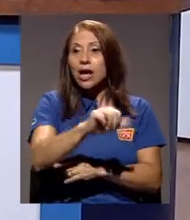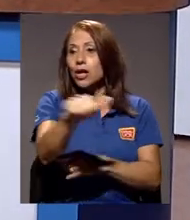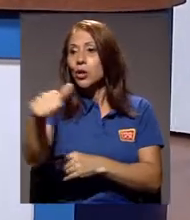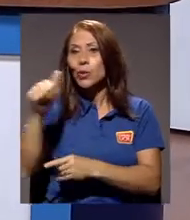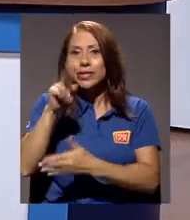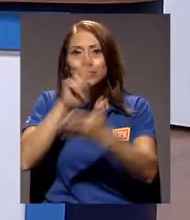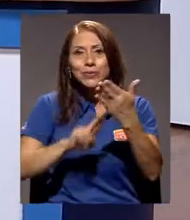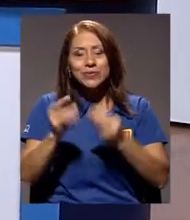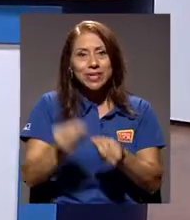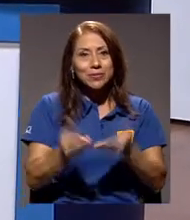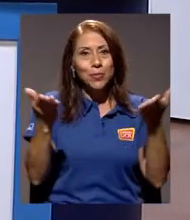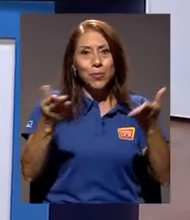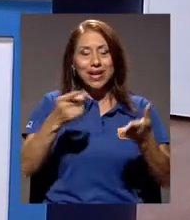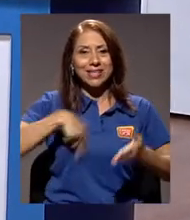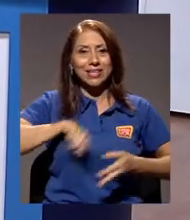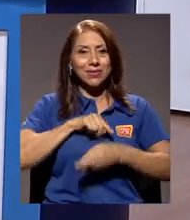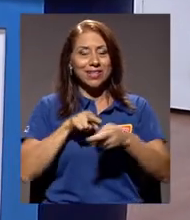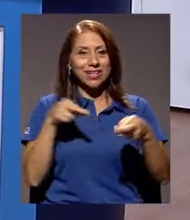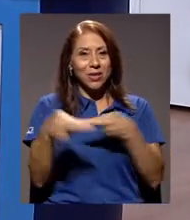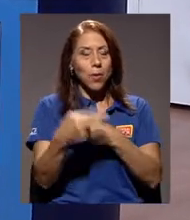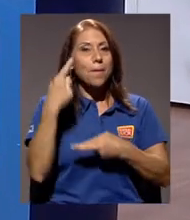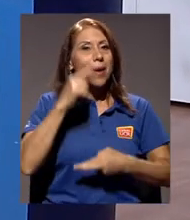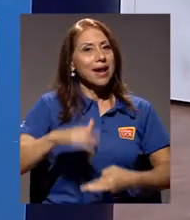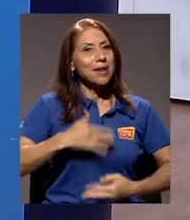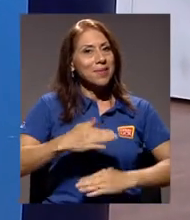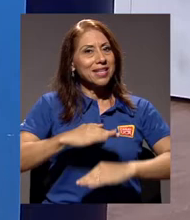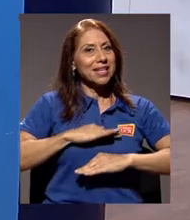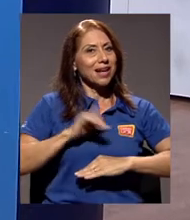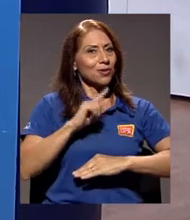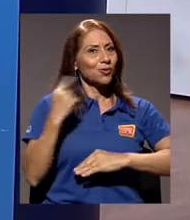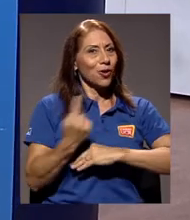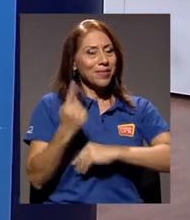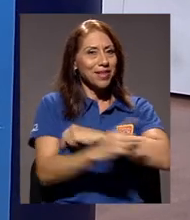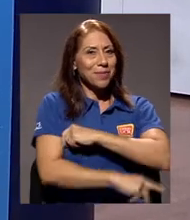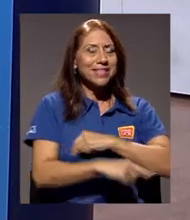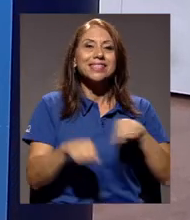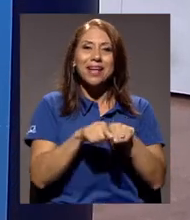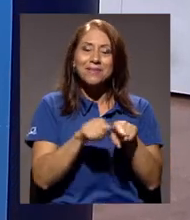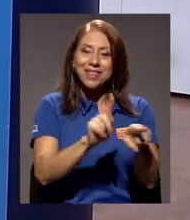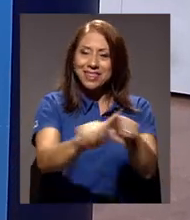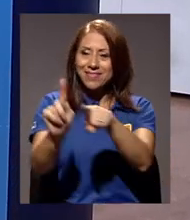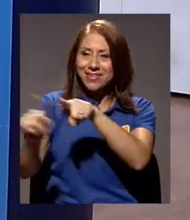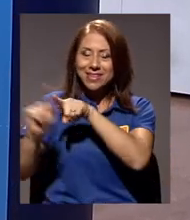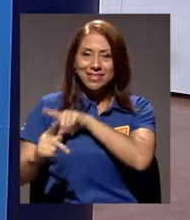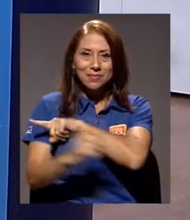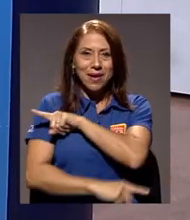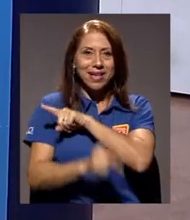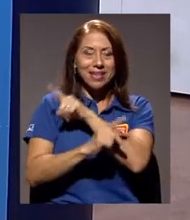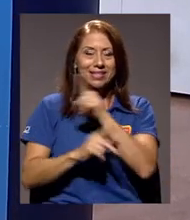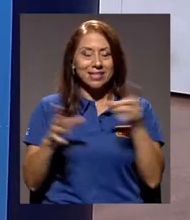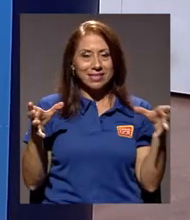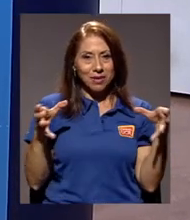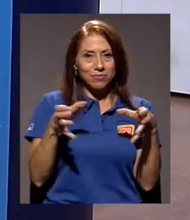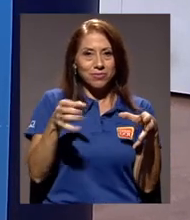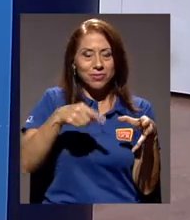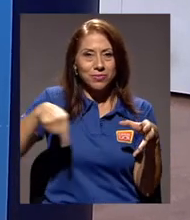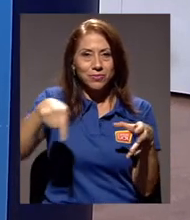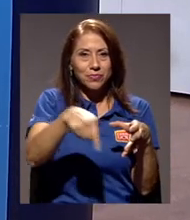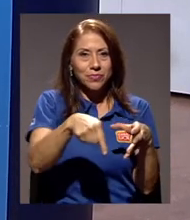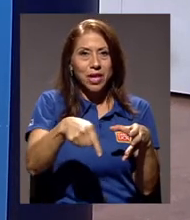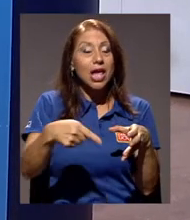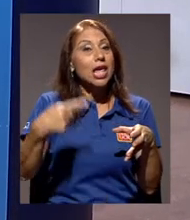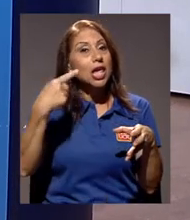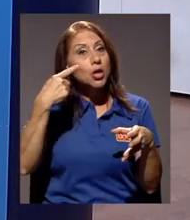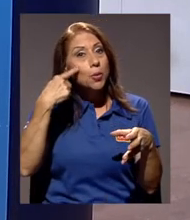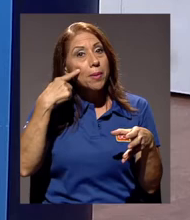públicas de nuestra región para el bienestar no sólo del país sino también de los diferentes países que conforman nuestra zona y los